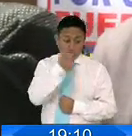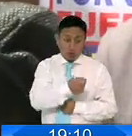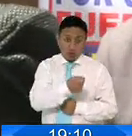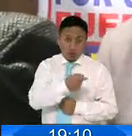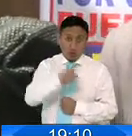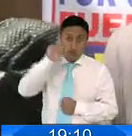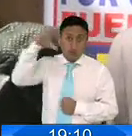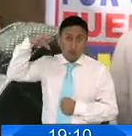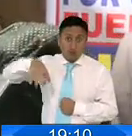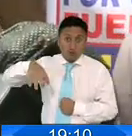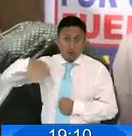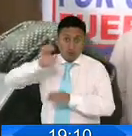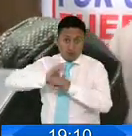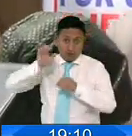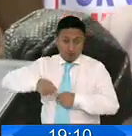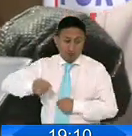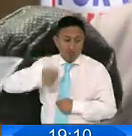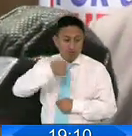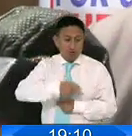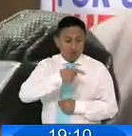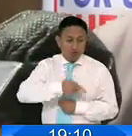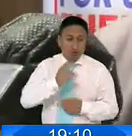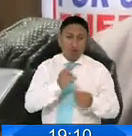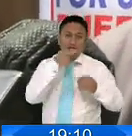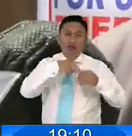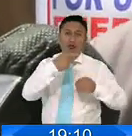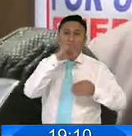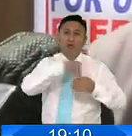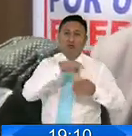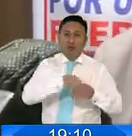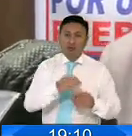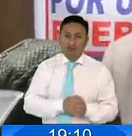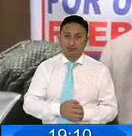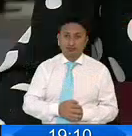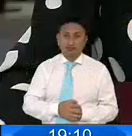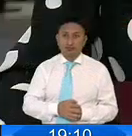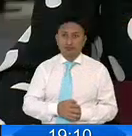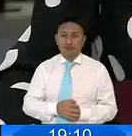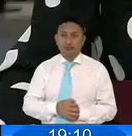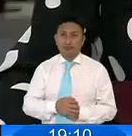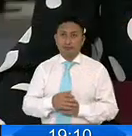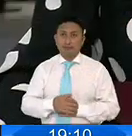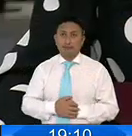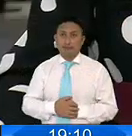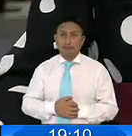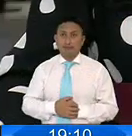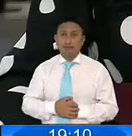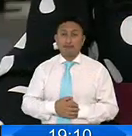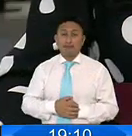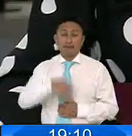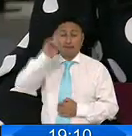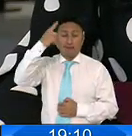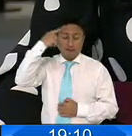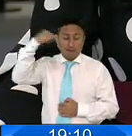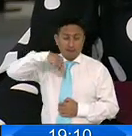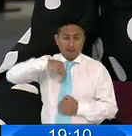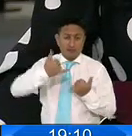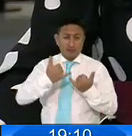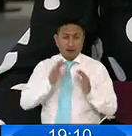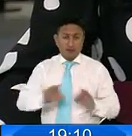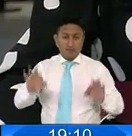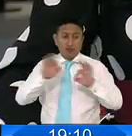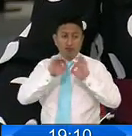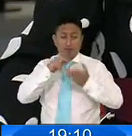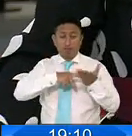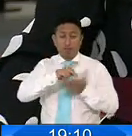amigo, que es dinero de los ecuatorianos para que pueda participar en elecciones. El Ejecutivo ratifica la importancia del anticipo